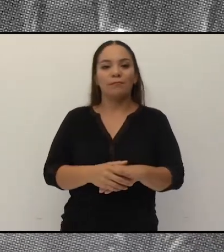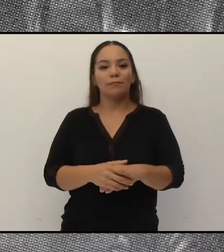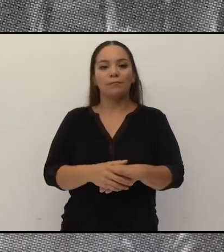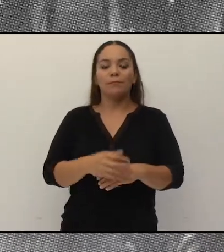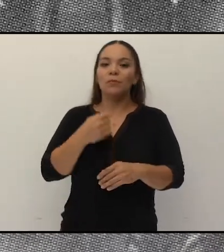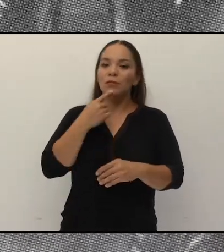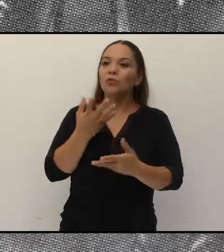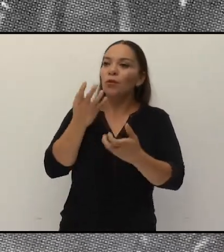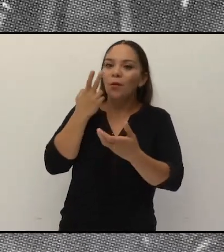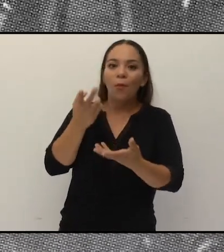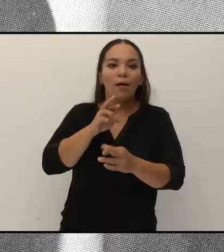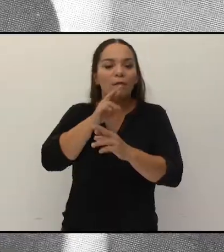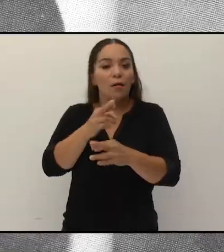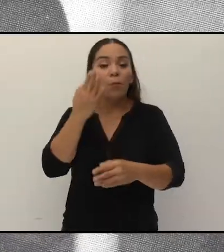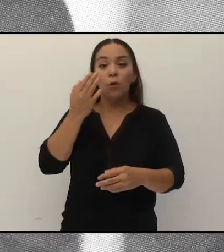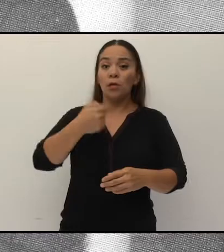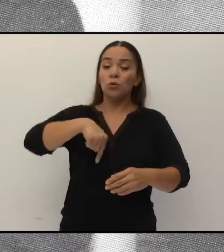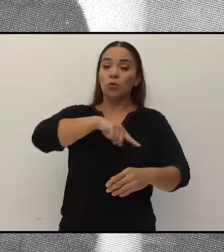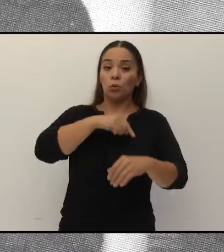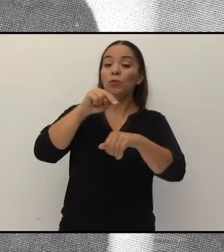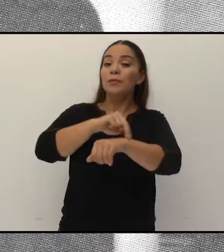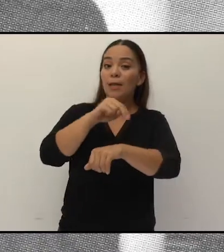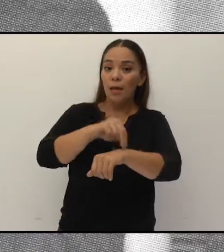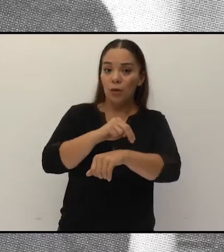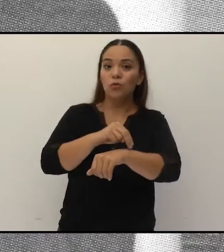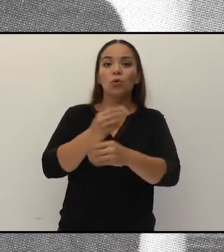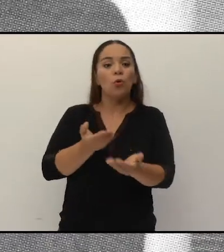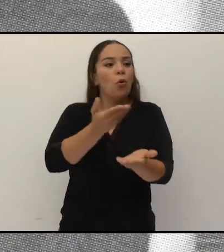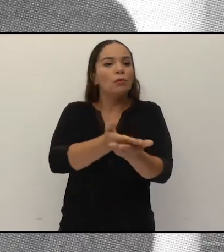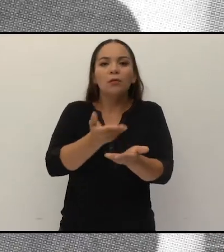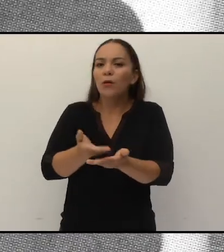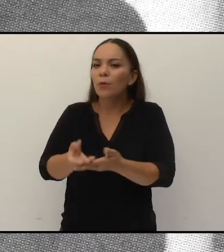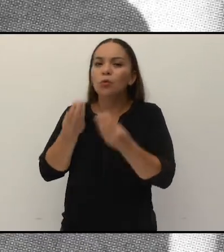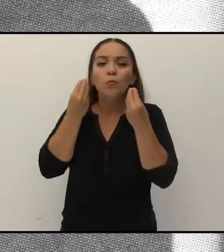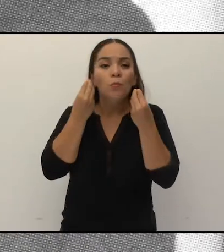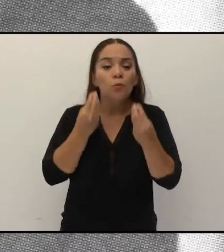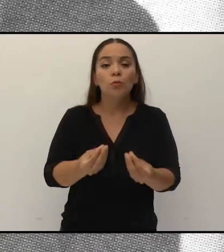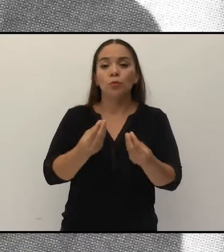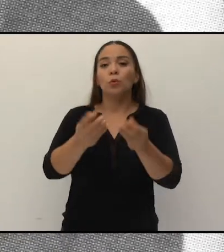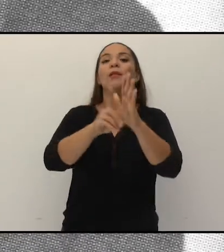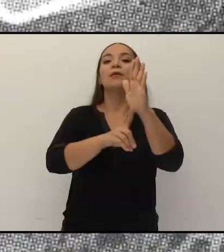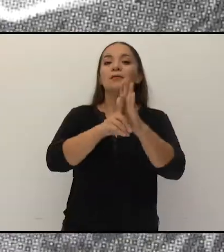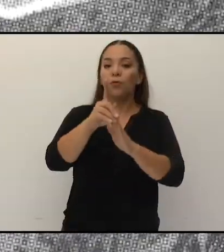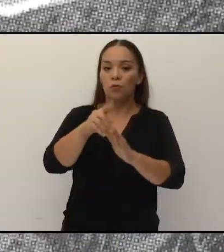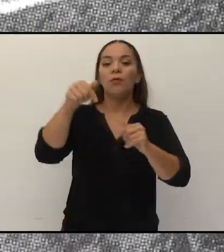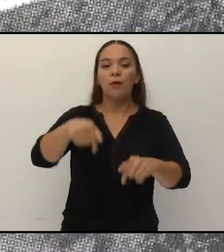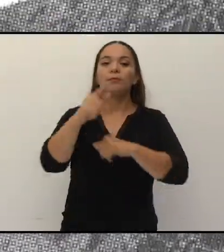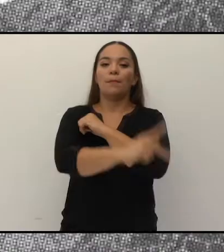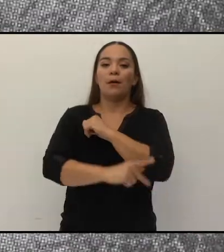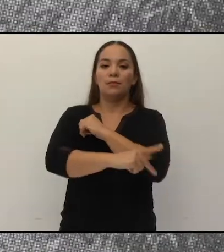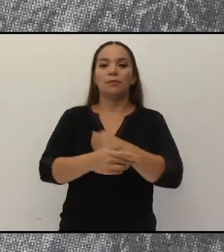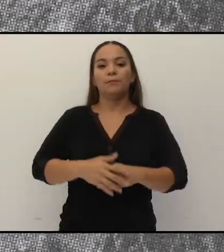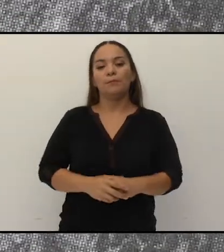quiero ver la realidad porque nosotros los negros contribuimos mucho al desarrollo